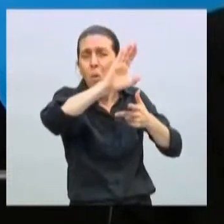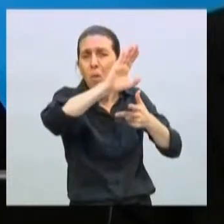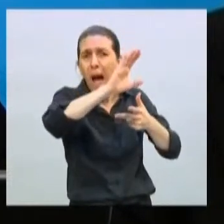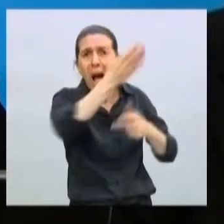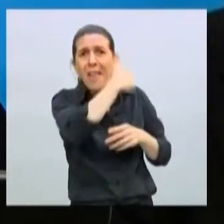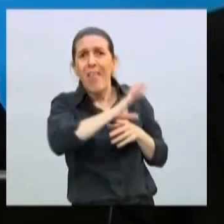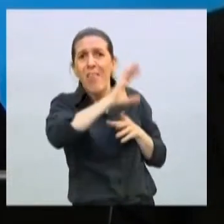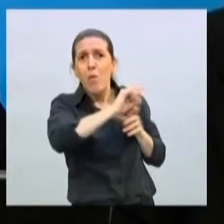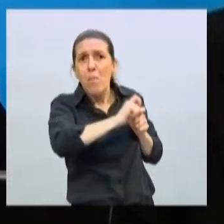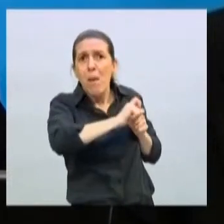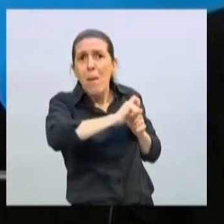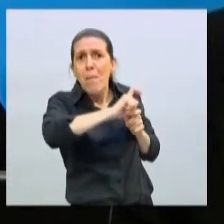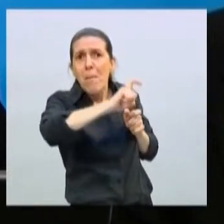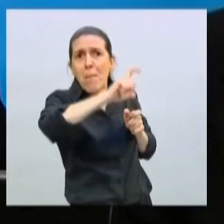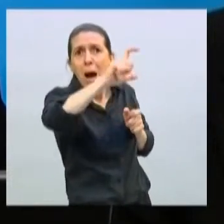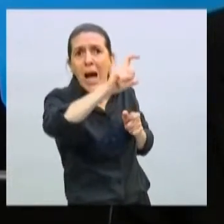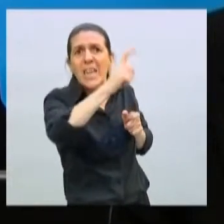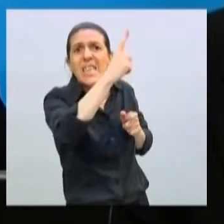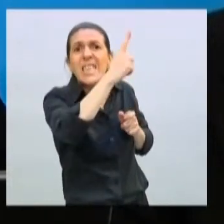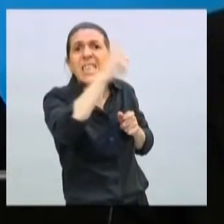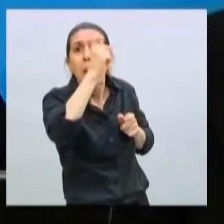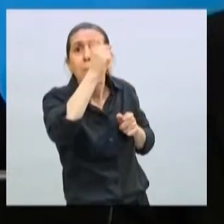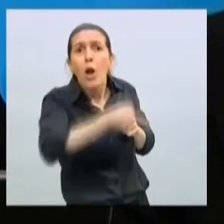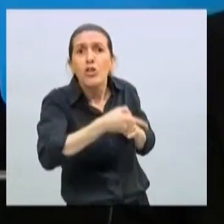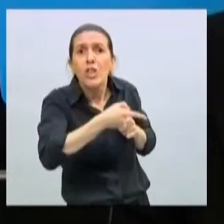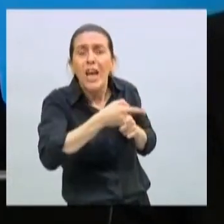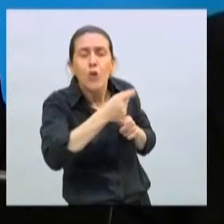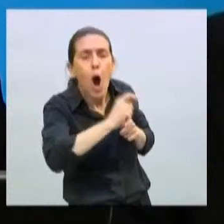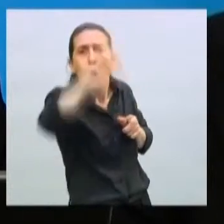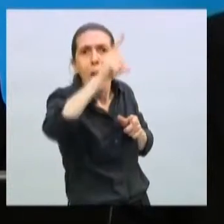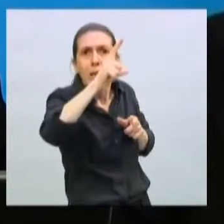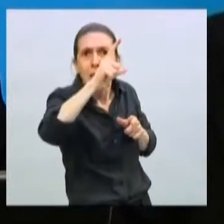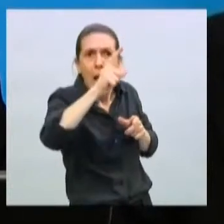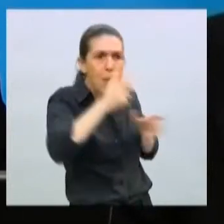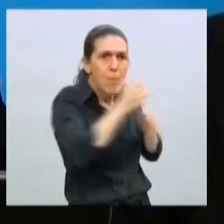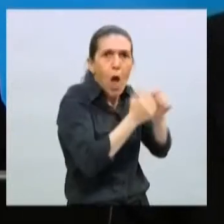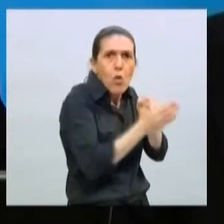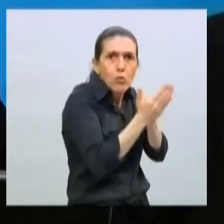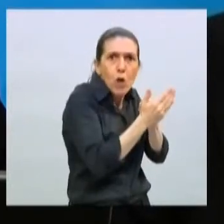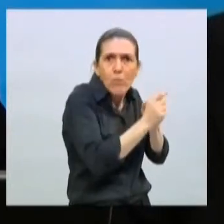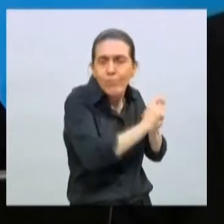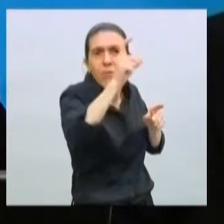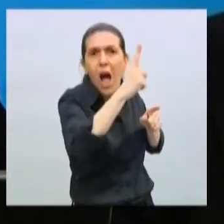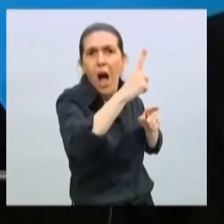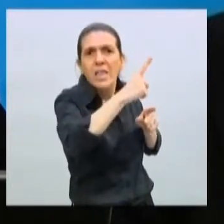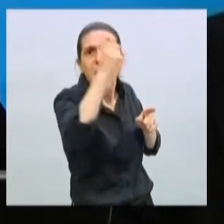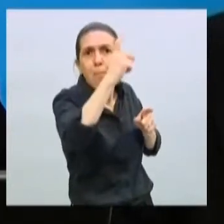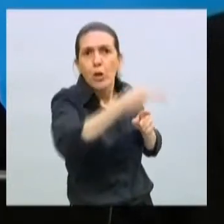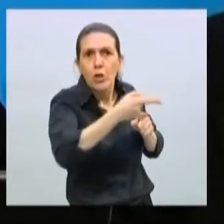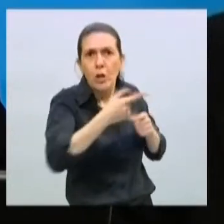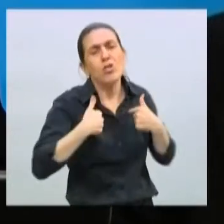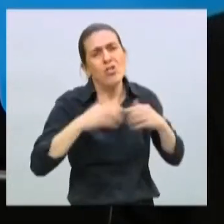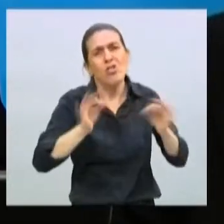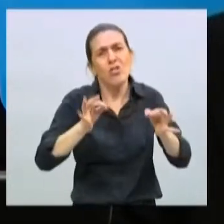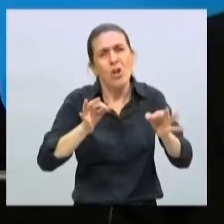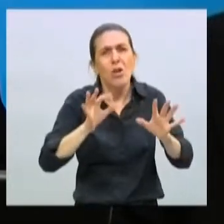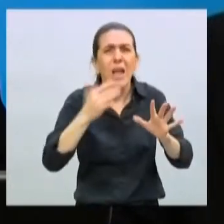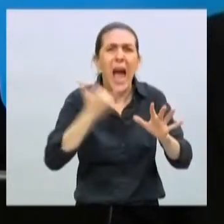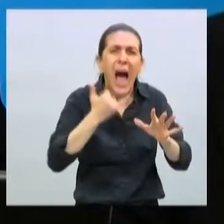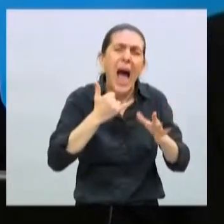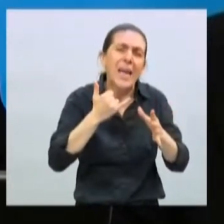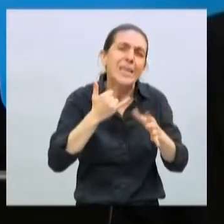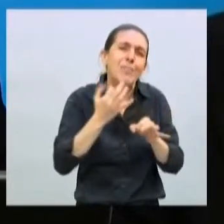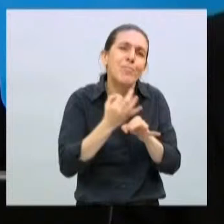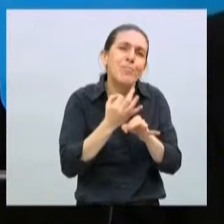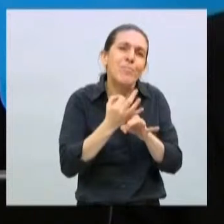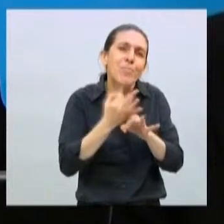del 100% del PBI propio. Entonces, la verdad, dejemos, yo sé que usted viene de un medio especialista en la economía